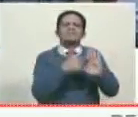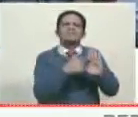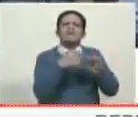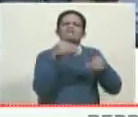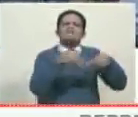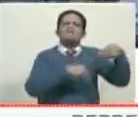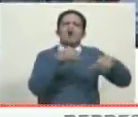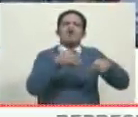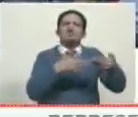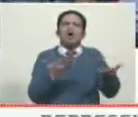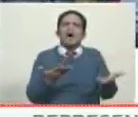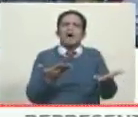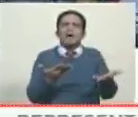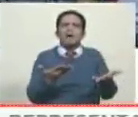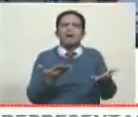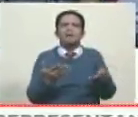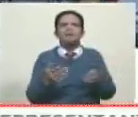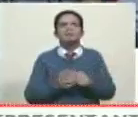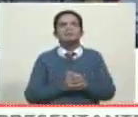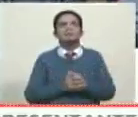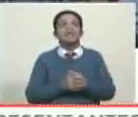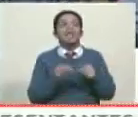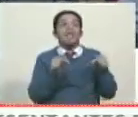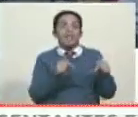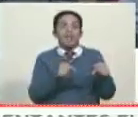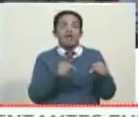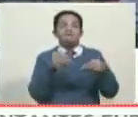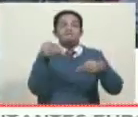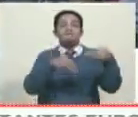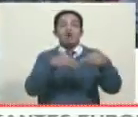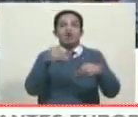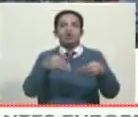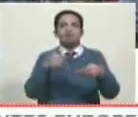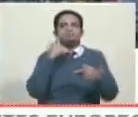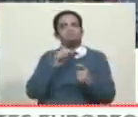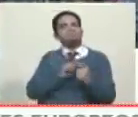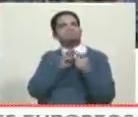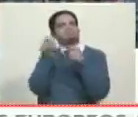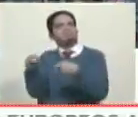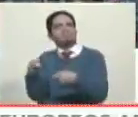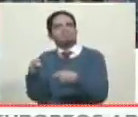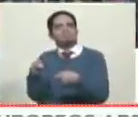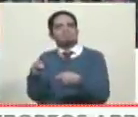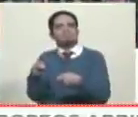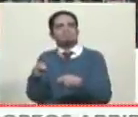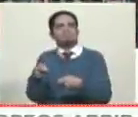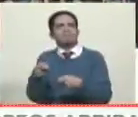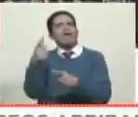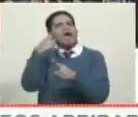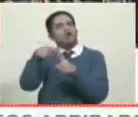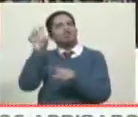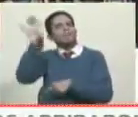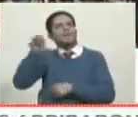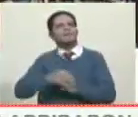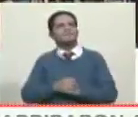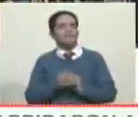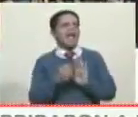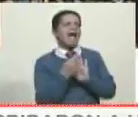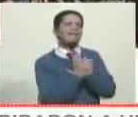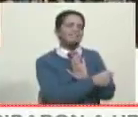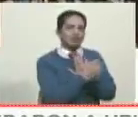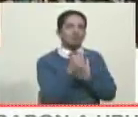es absolutamente intransferible artículo 5 de esta